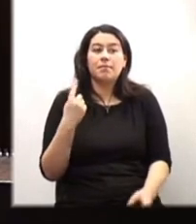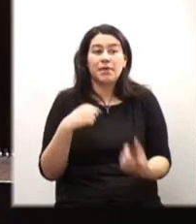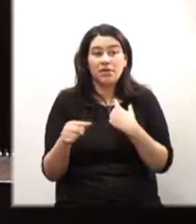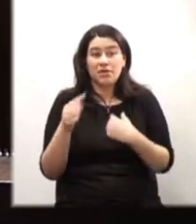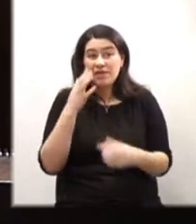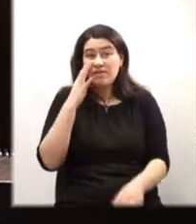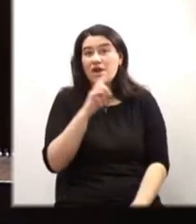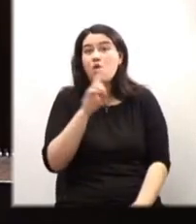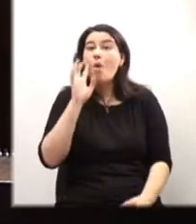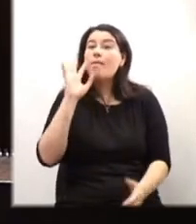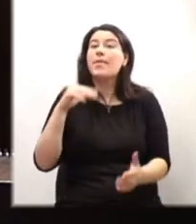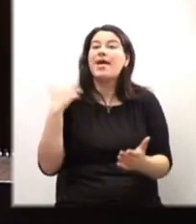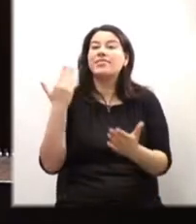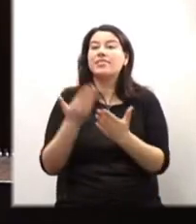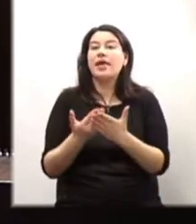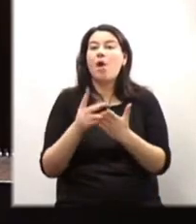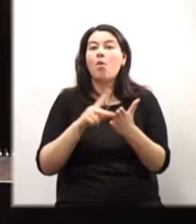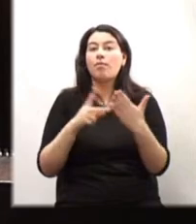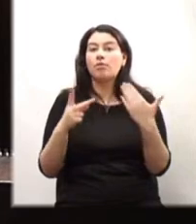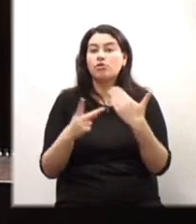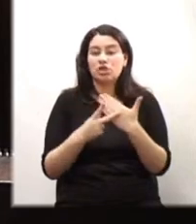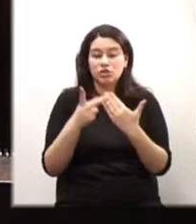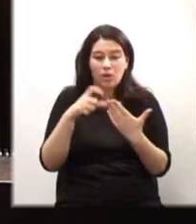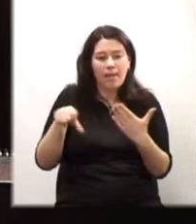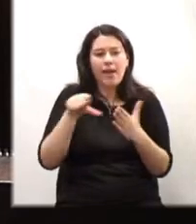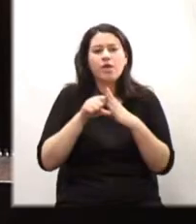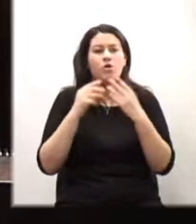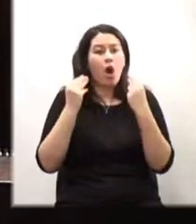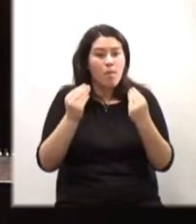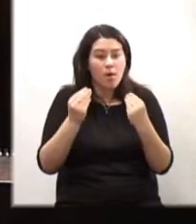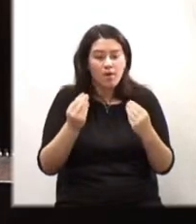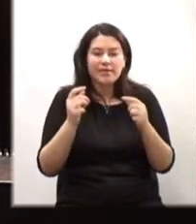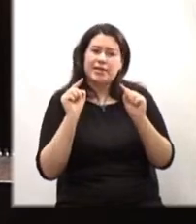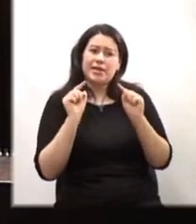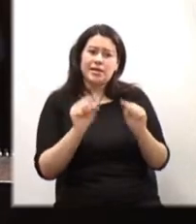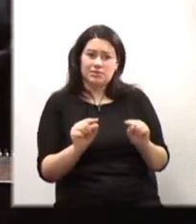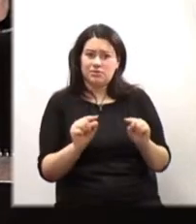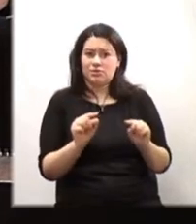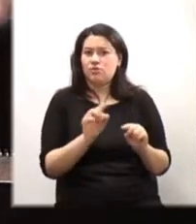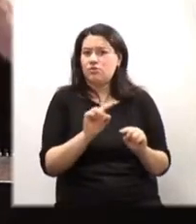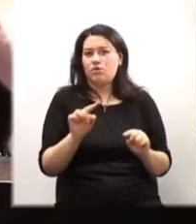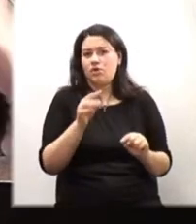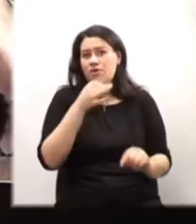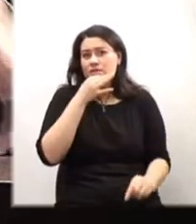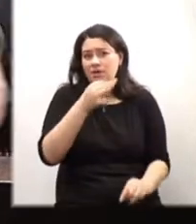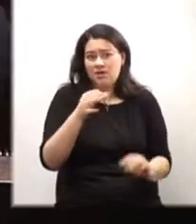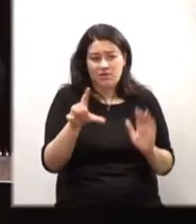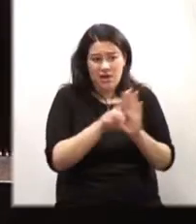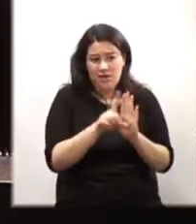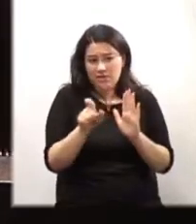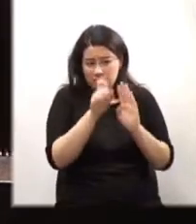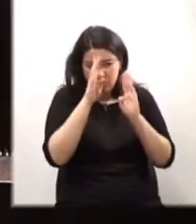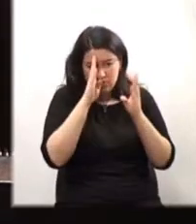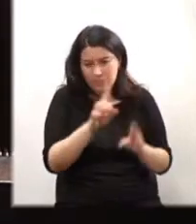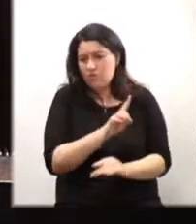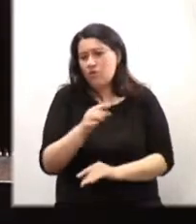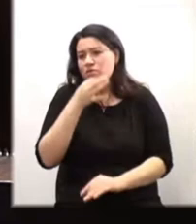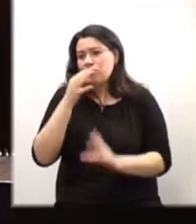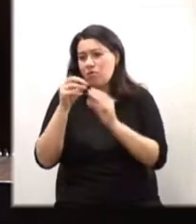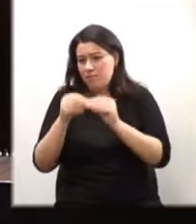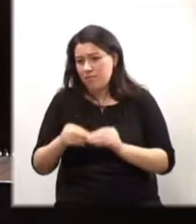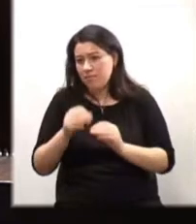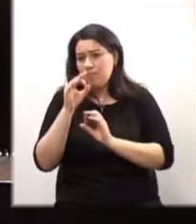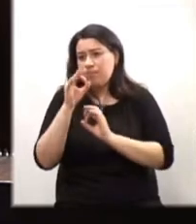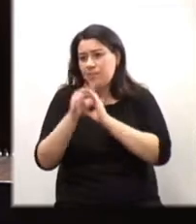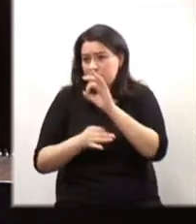pero que no plantea un proyecto de país. Y esto no lo expresaba la Ley de Urgente Consideración, no lo expresó el presupuesto,